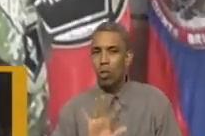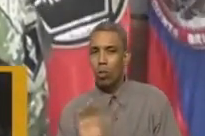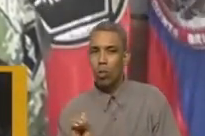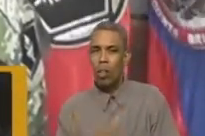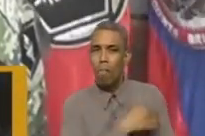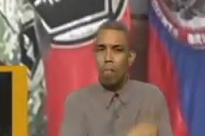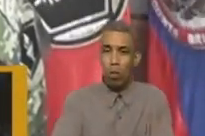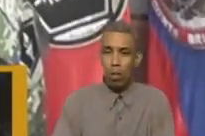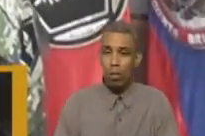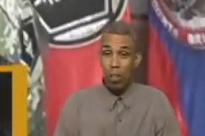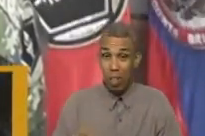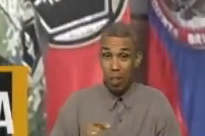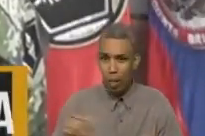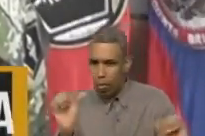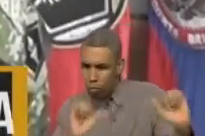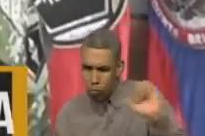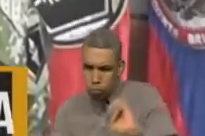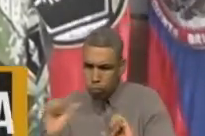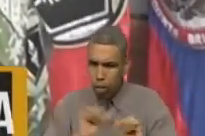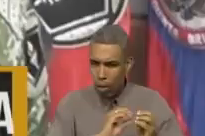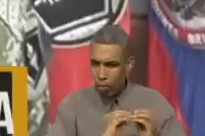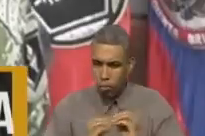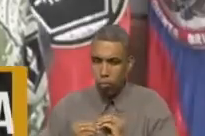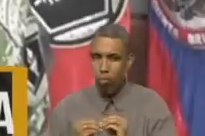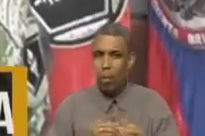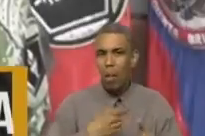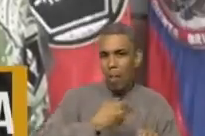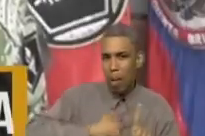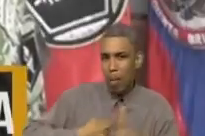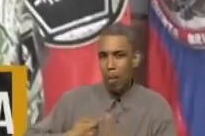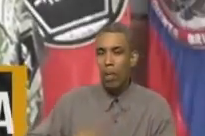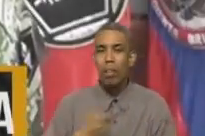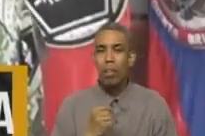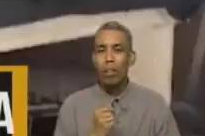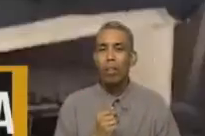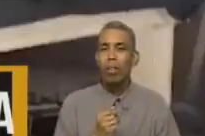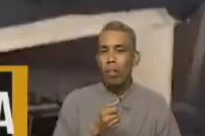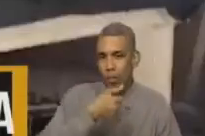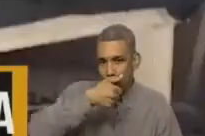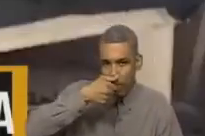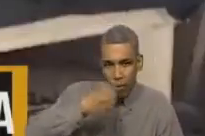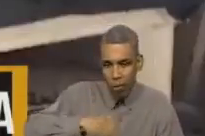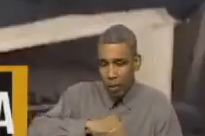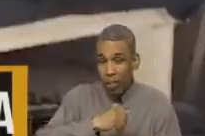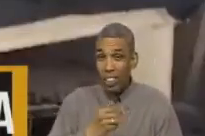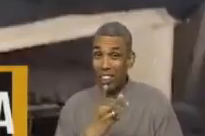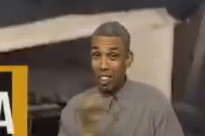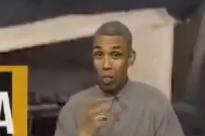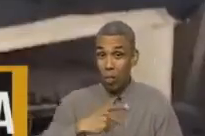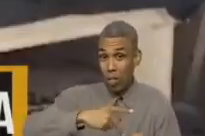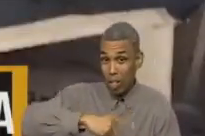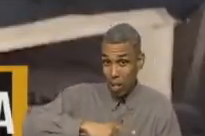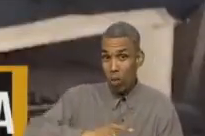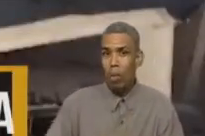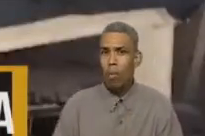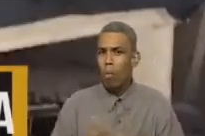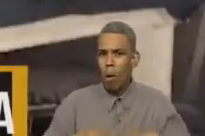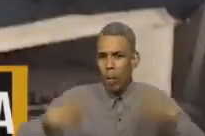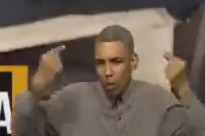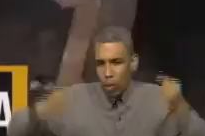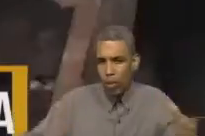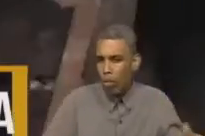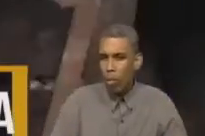producía mensualmente 300 kilogramos de cocaína al mes, que equivalen a 1.200 millones de pesos. El laboratorio